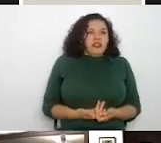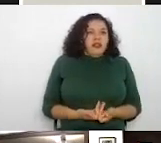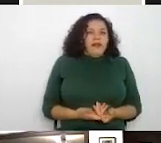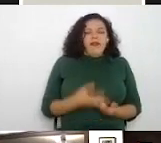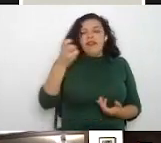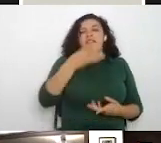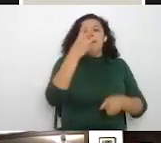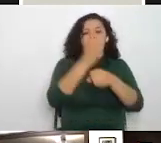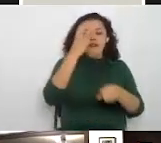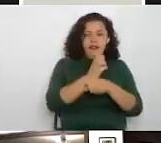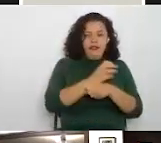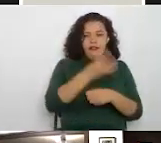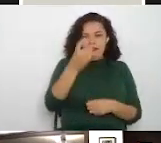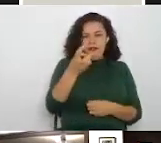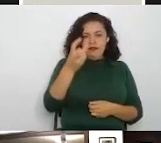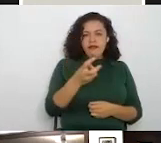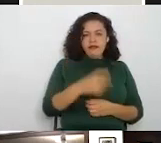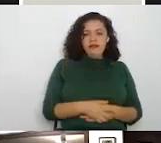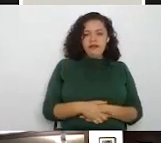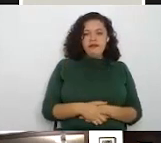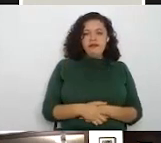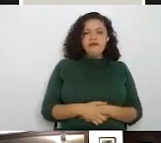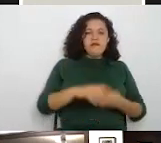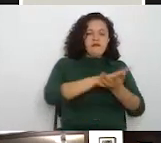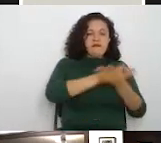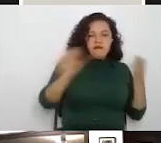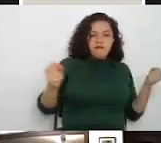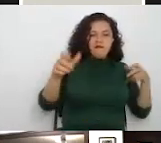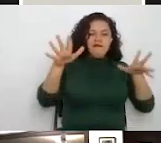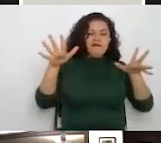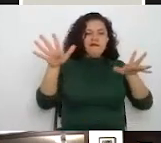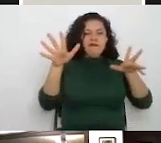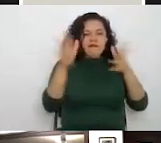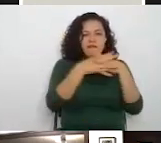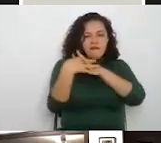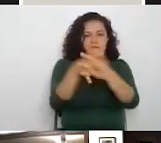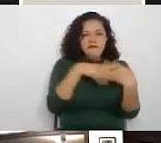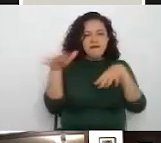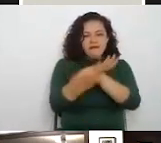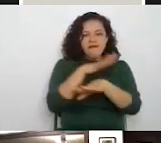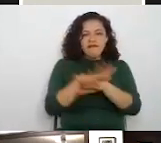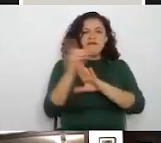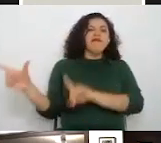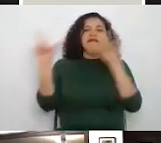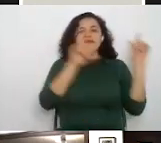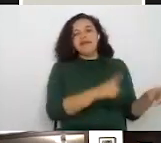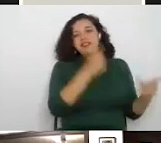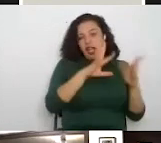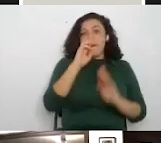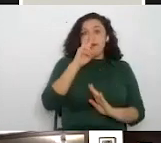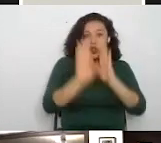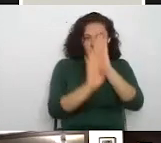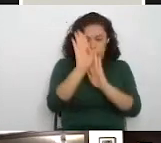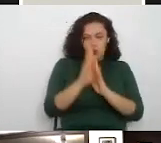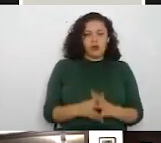tercera. Y bueno, entonces ya tenemos eliminar, combinar, cambiar, y como vemos en la siguiente diapositiva, vamos a mejorar, ¿sí?